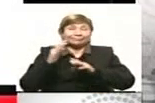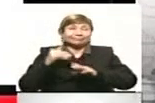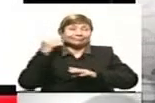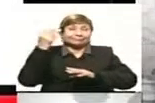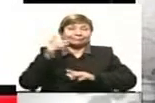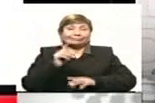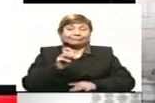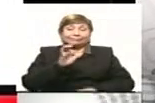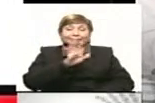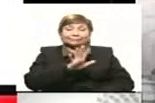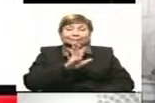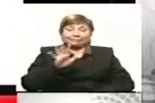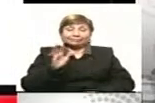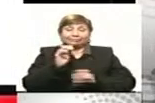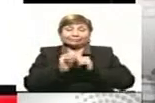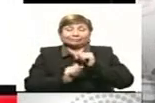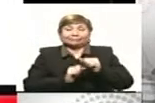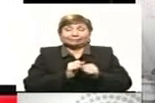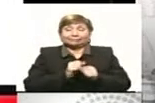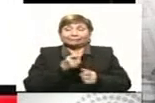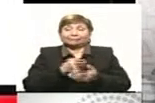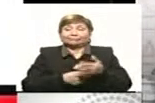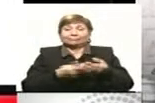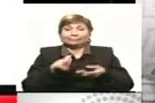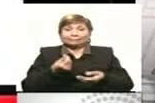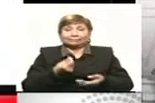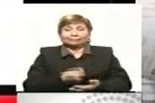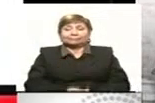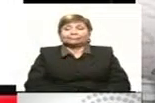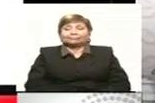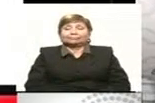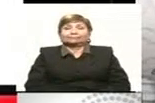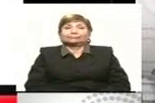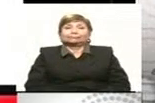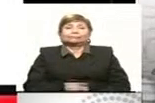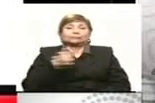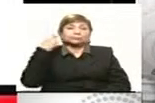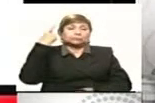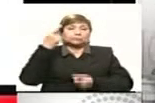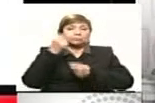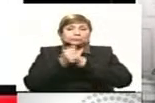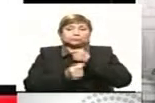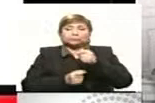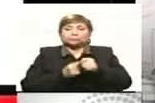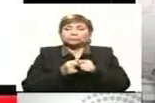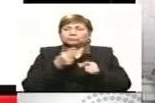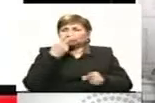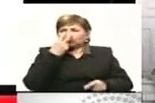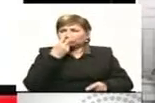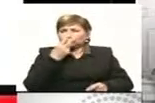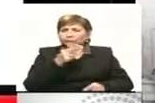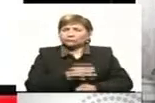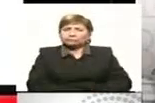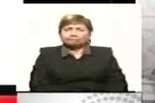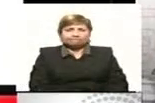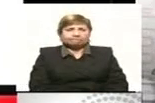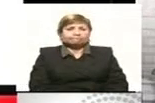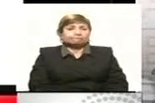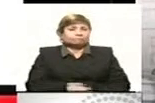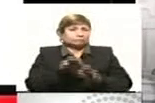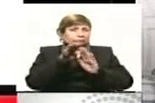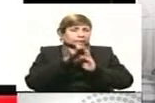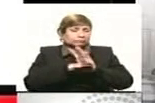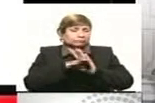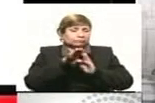155 millones de soles para el próximo año, si se fijan, es un poco